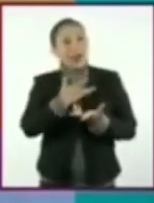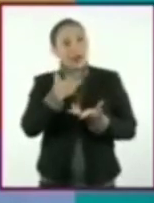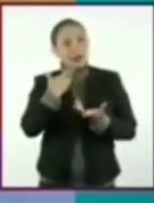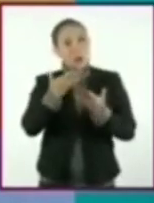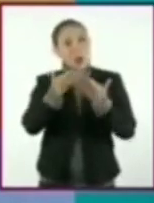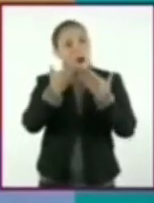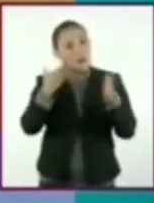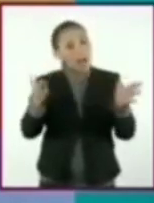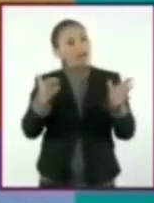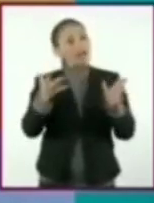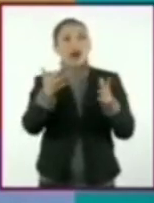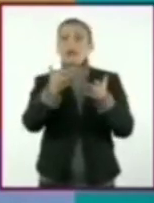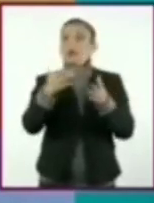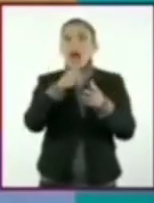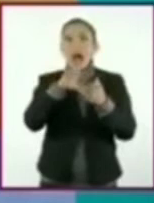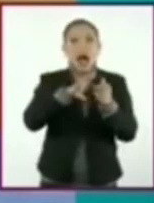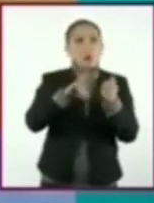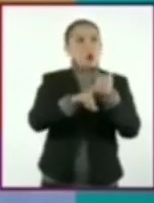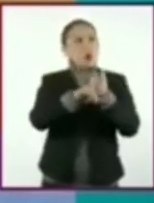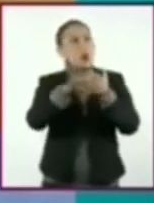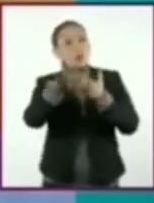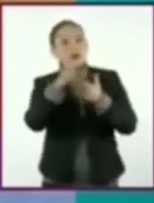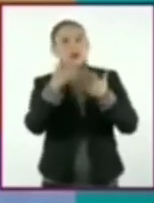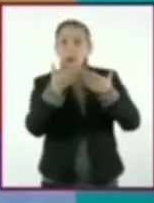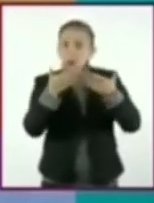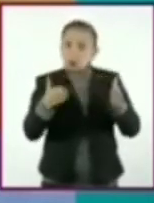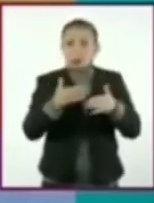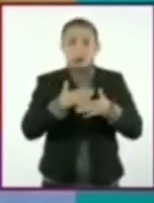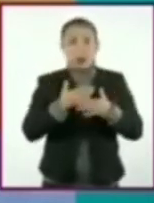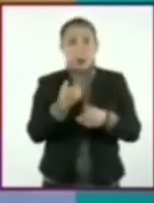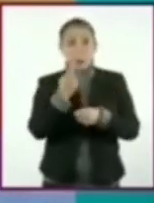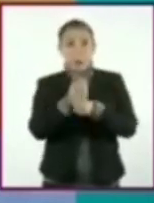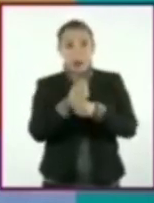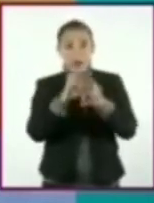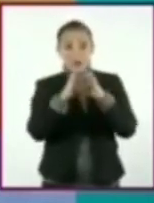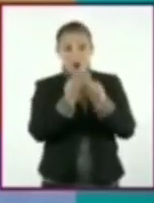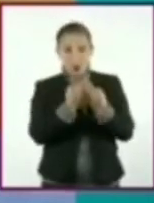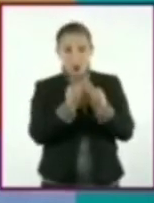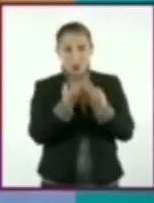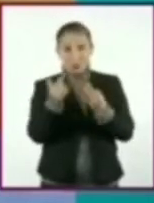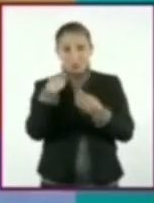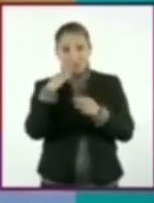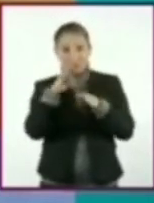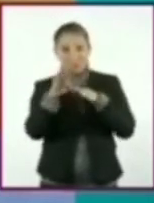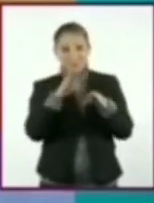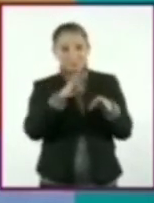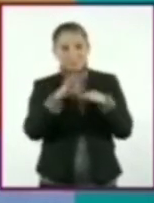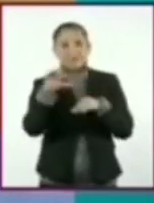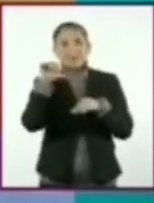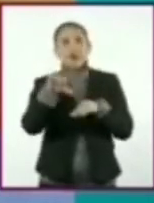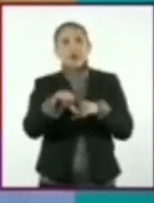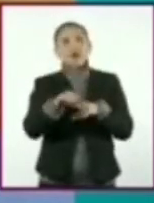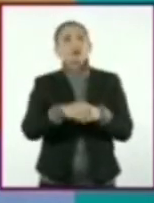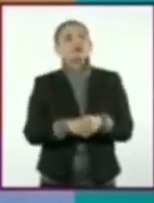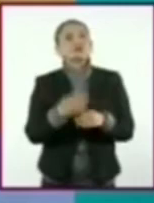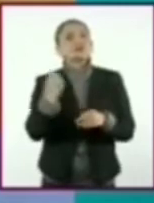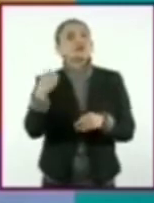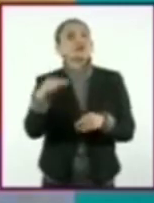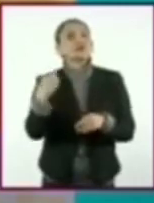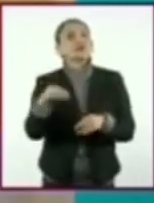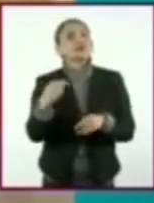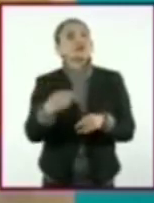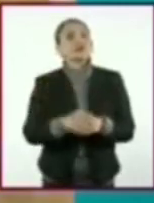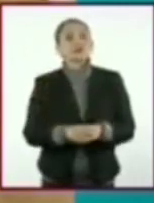actitud abierta ante los desafíos de la existencia. La primera postura que vamos a trabajar el día de hoy se